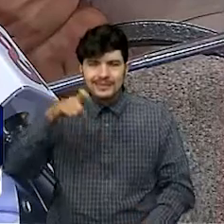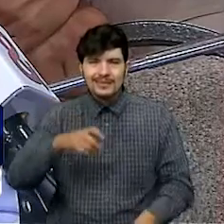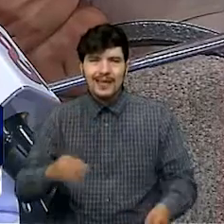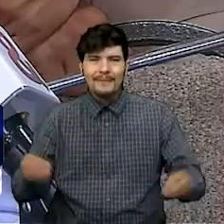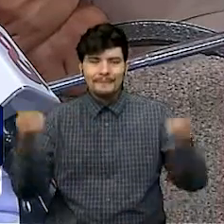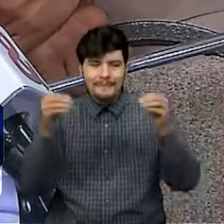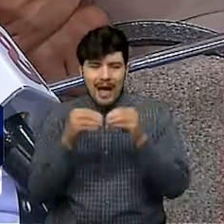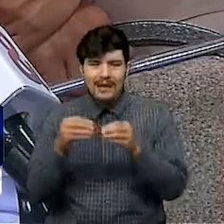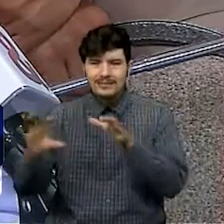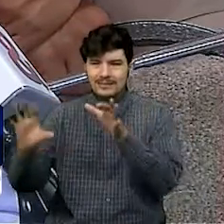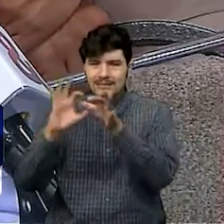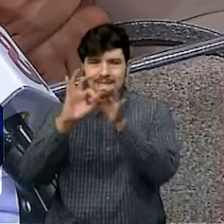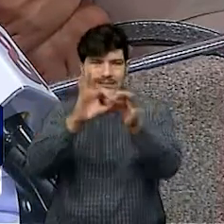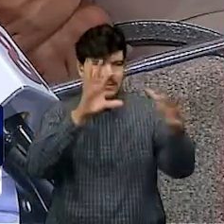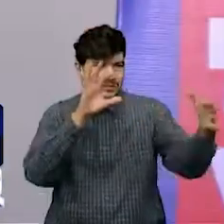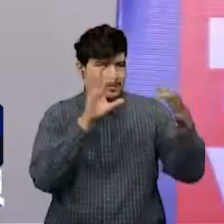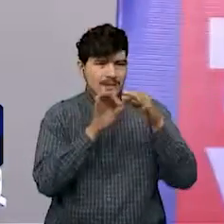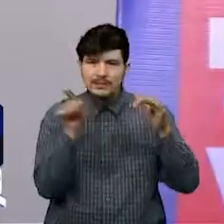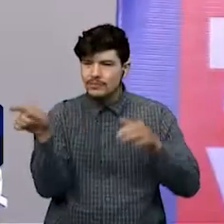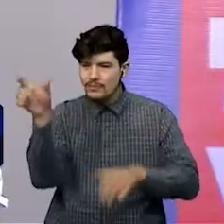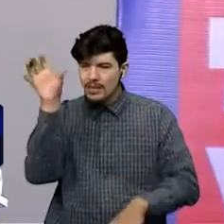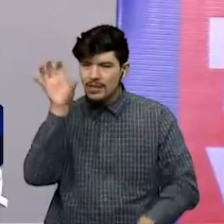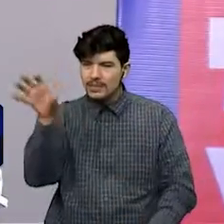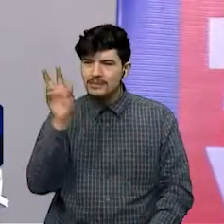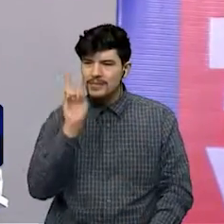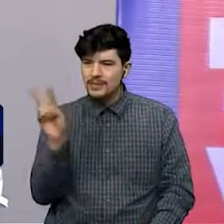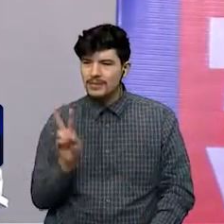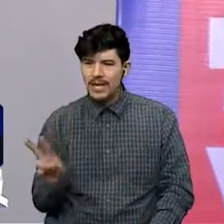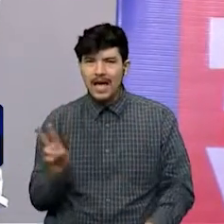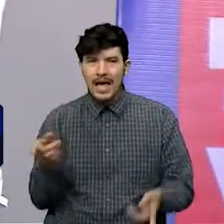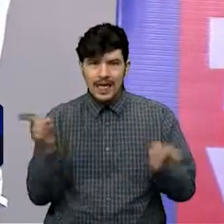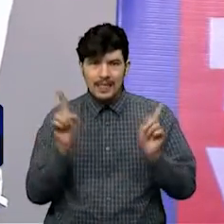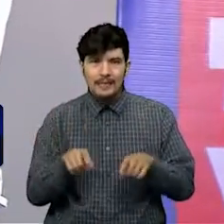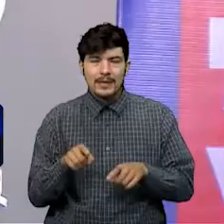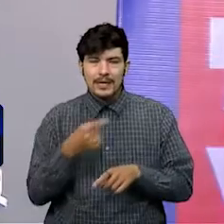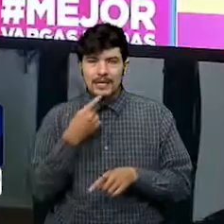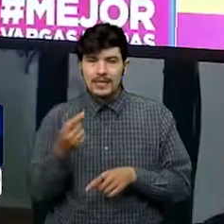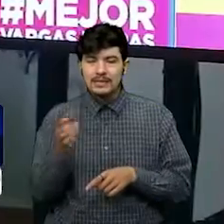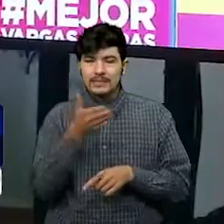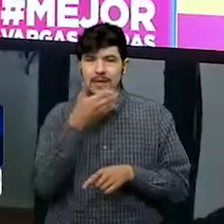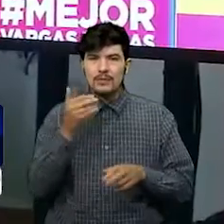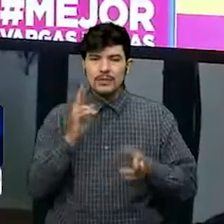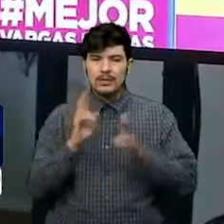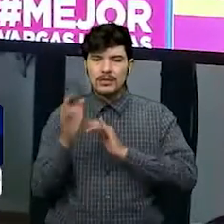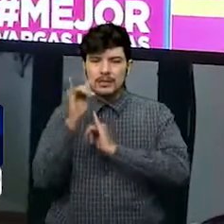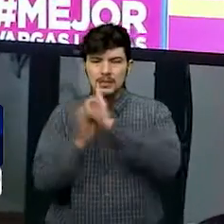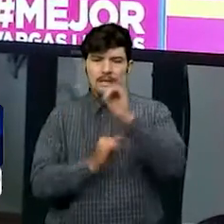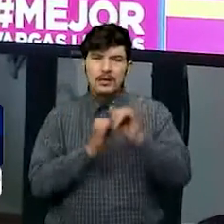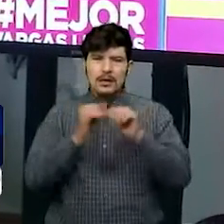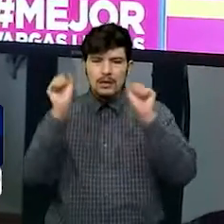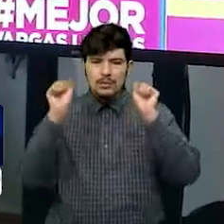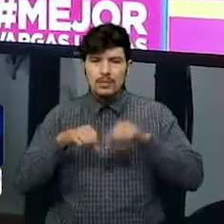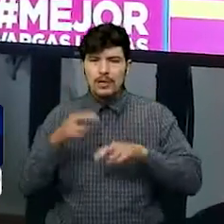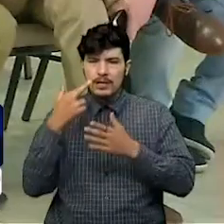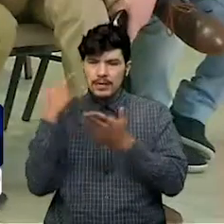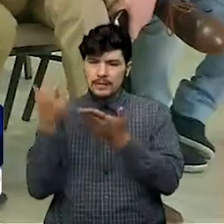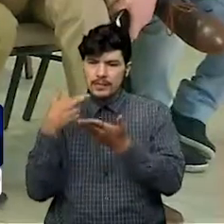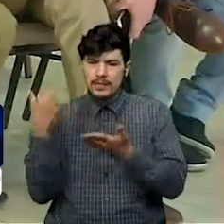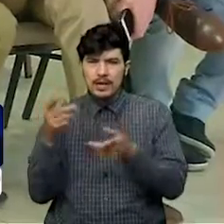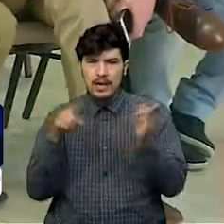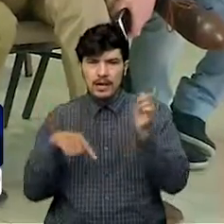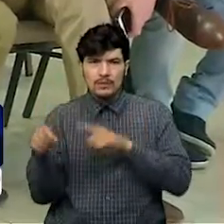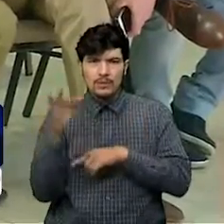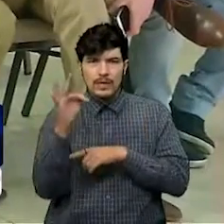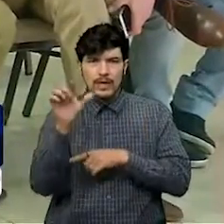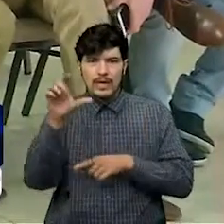articulación con los vecinos expresó además que con mejores relaciones internacionales se deben revisar varios tratados de libre comercio que